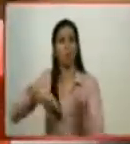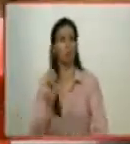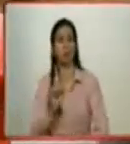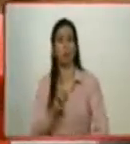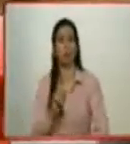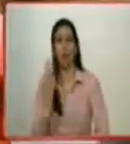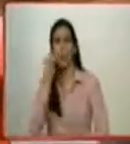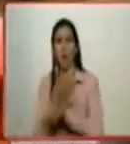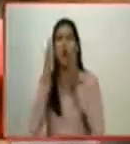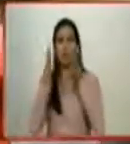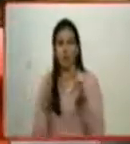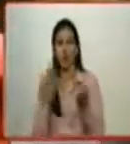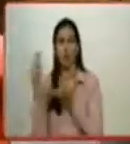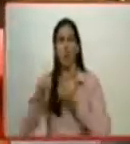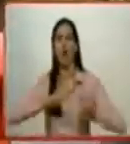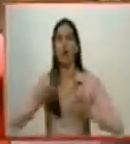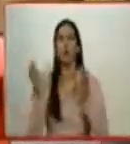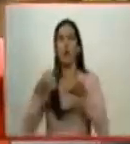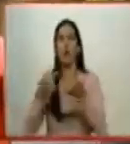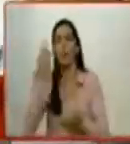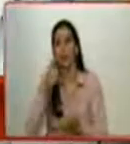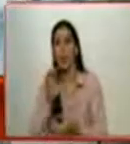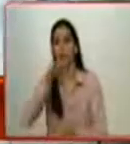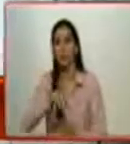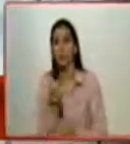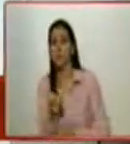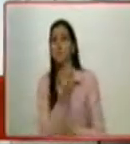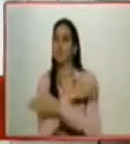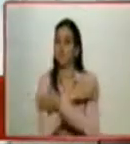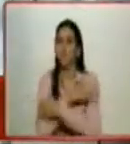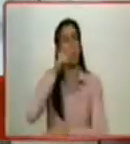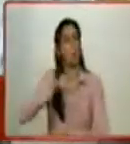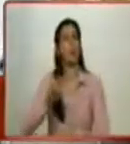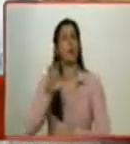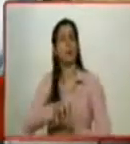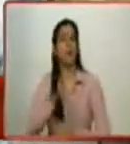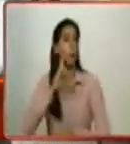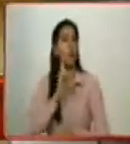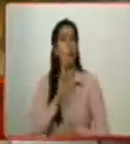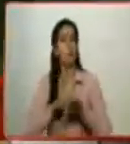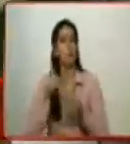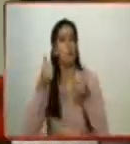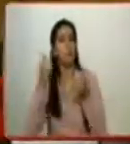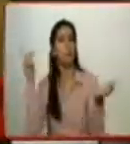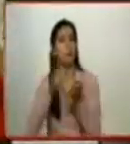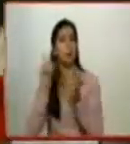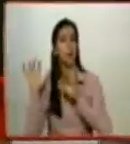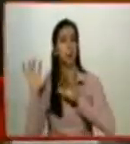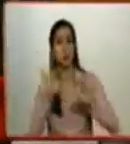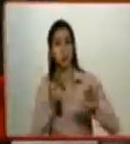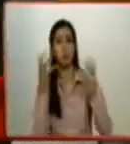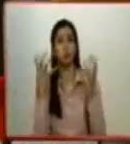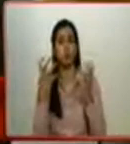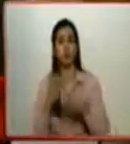gobernador Francisco Rangel, coordinador del equipo político estadal del PSUV, felicitó al pueblo del Estado Bolívar por su participación masiva en la